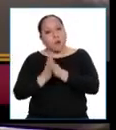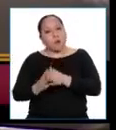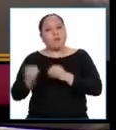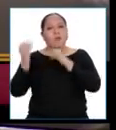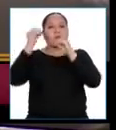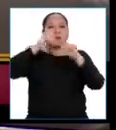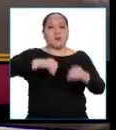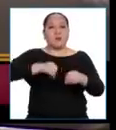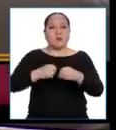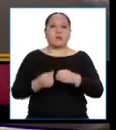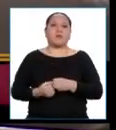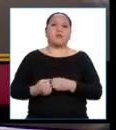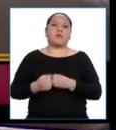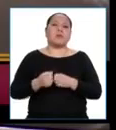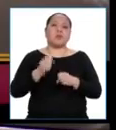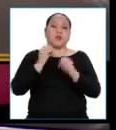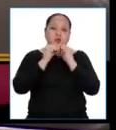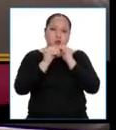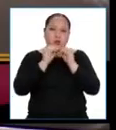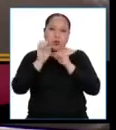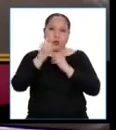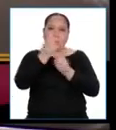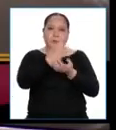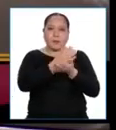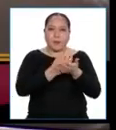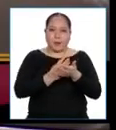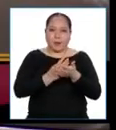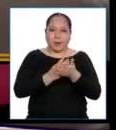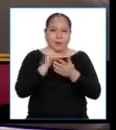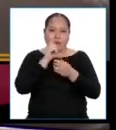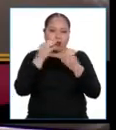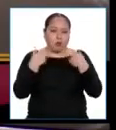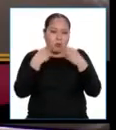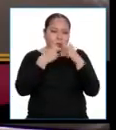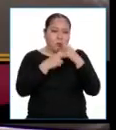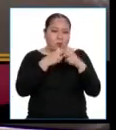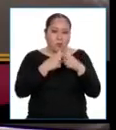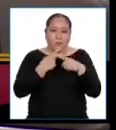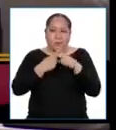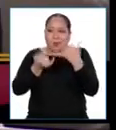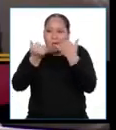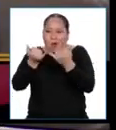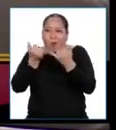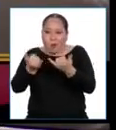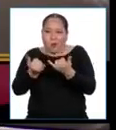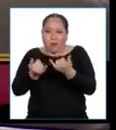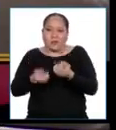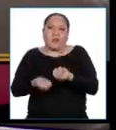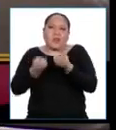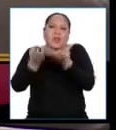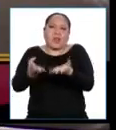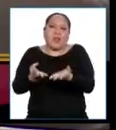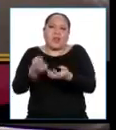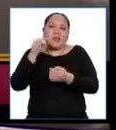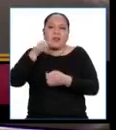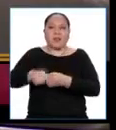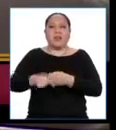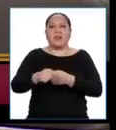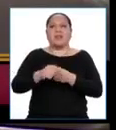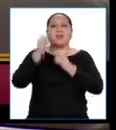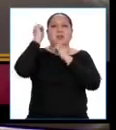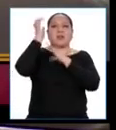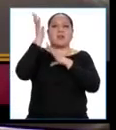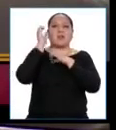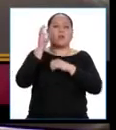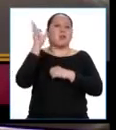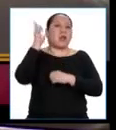primer nivel para no tener problemas, pero recién se da hoy en este discurso que escuchamos